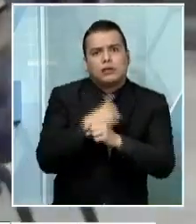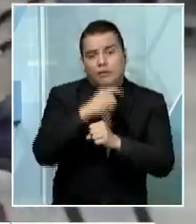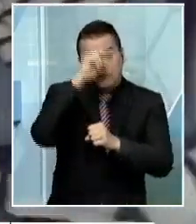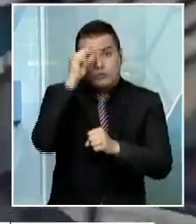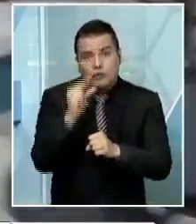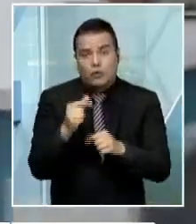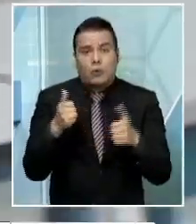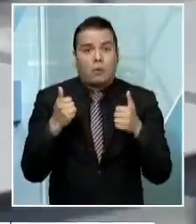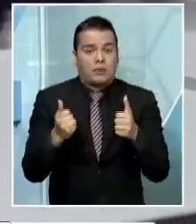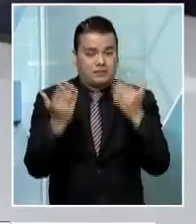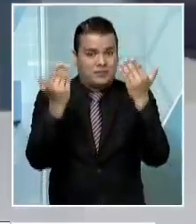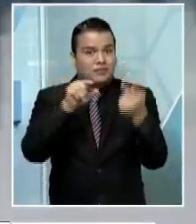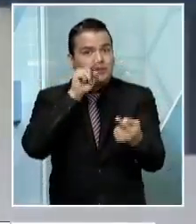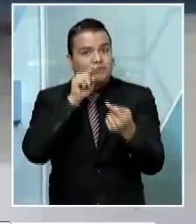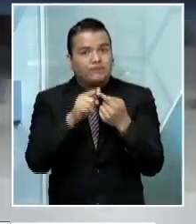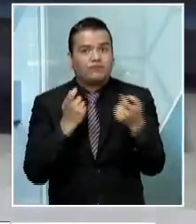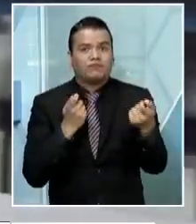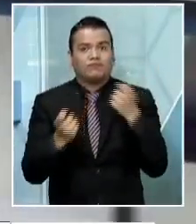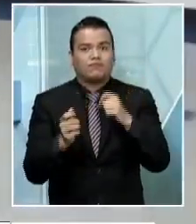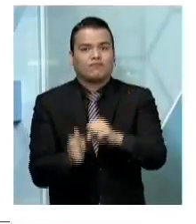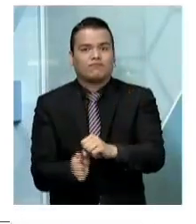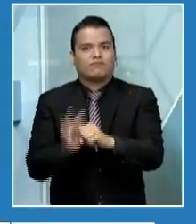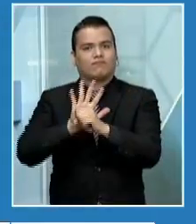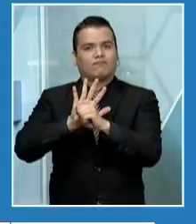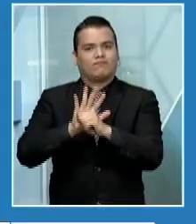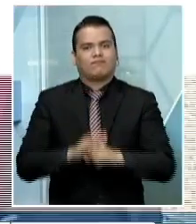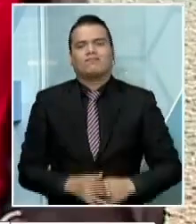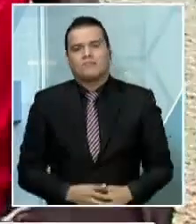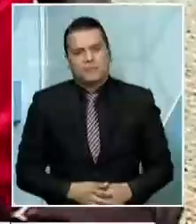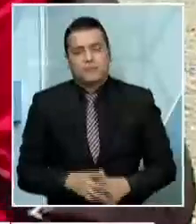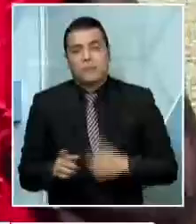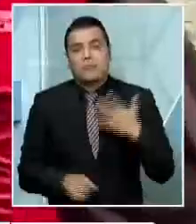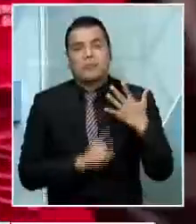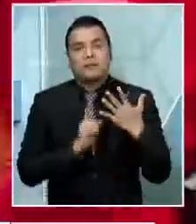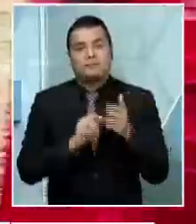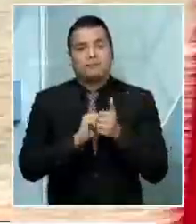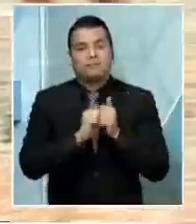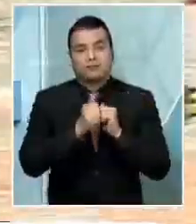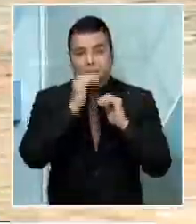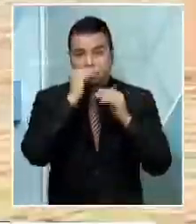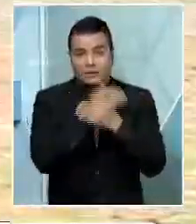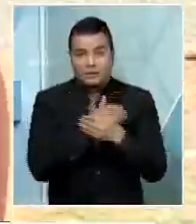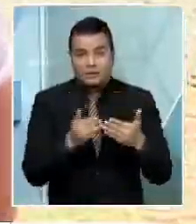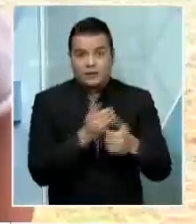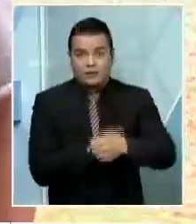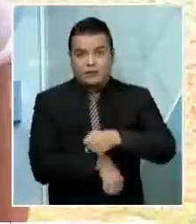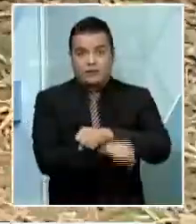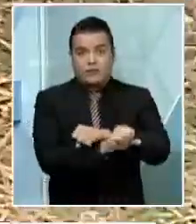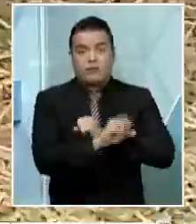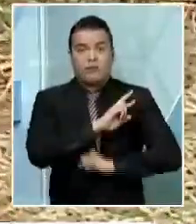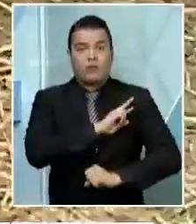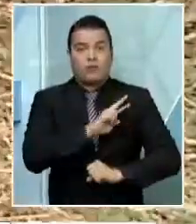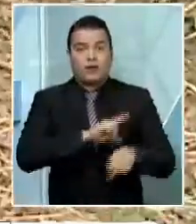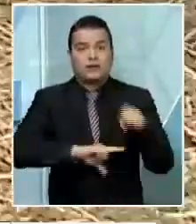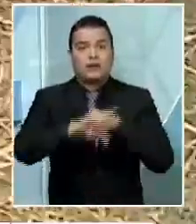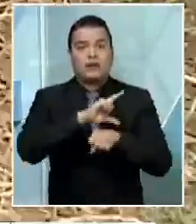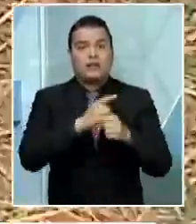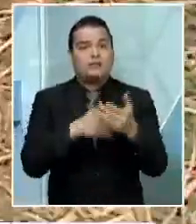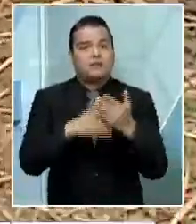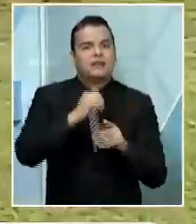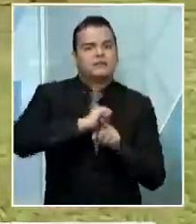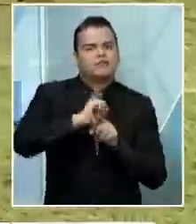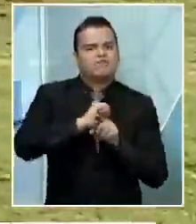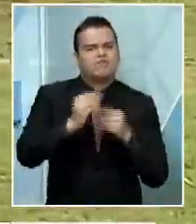derivadas de la pandemia del COVID-19. Y en deportes, la selección Valle Infantil de Fútbol volvió a entrenamientos